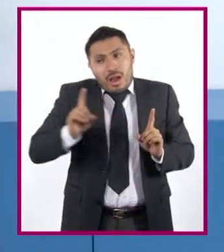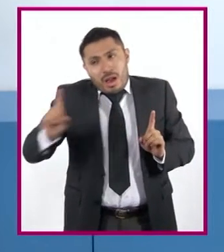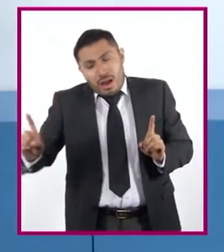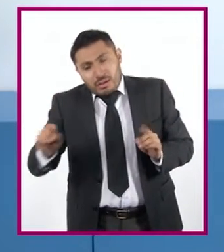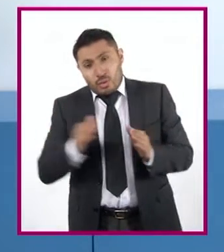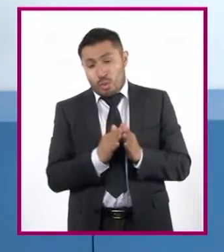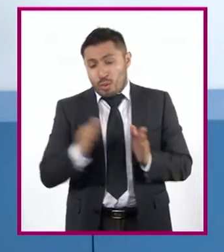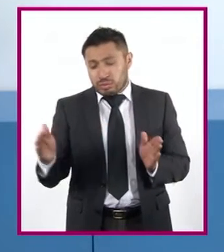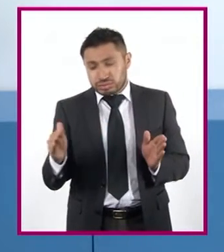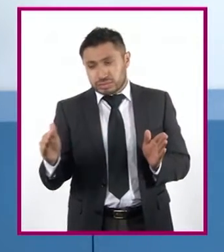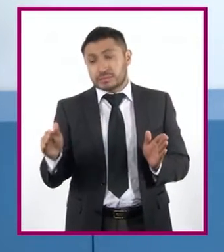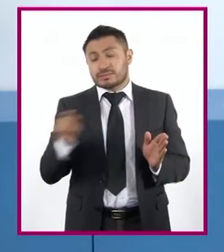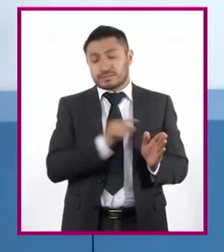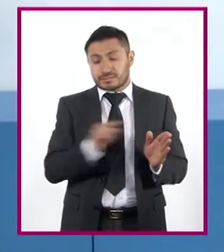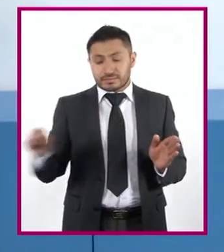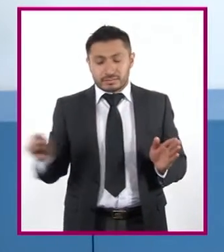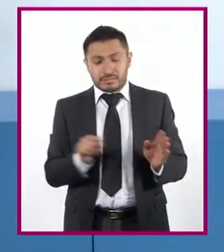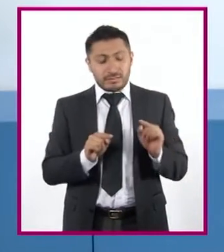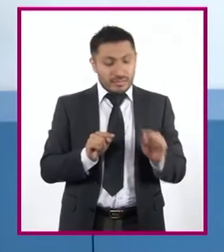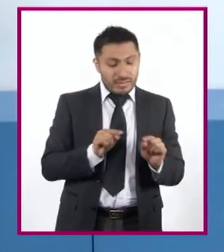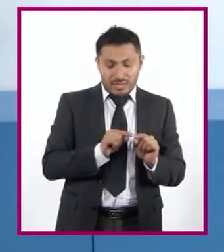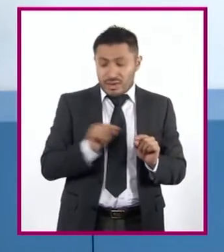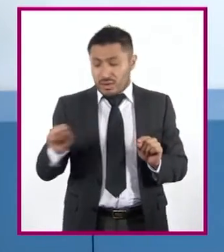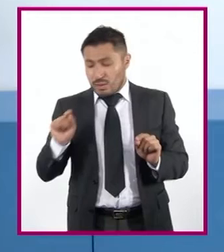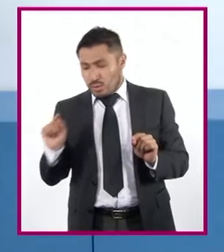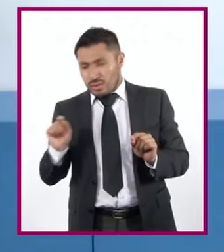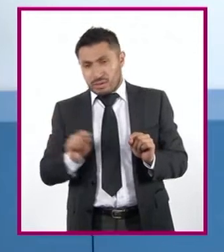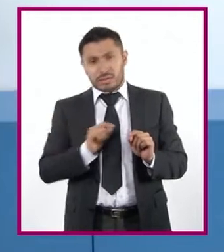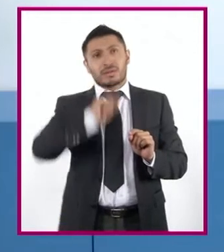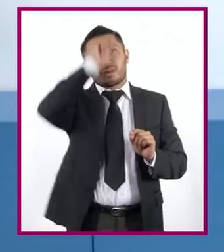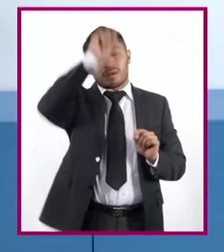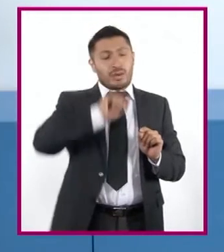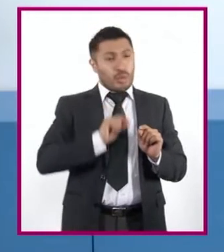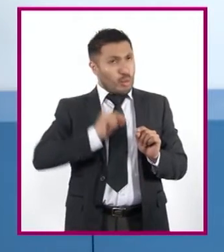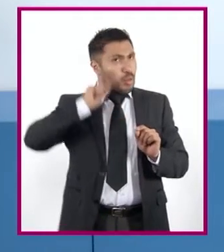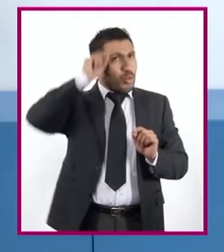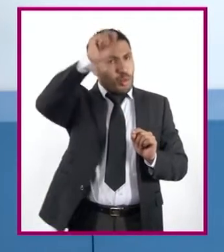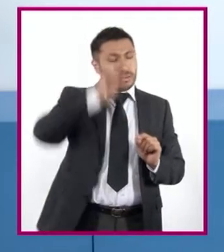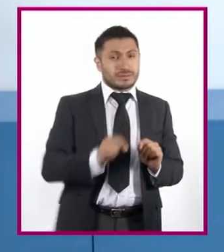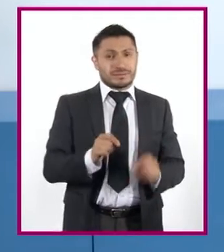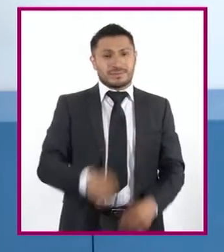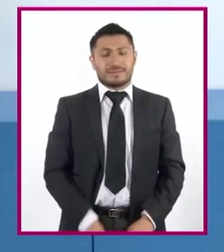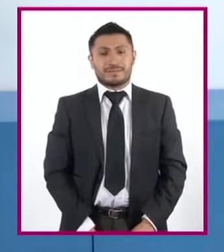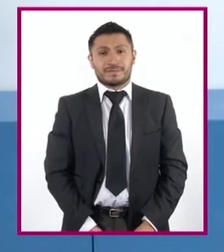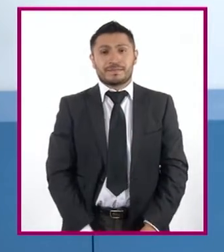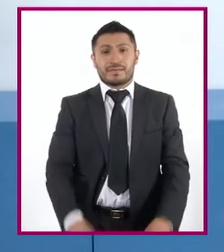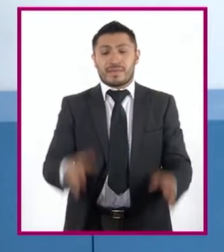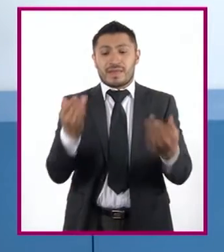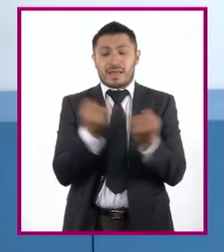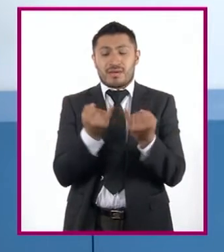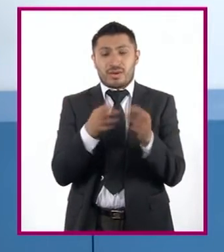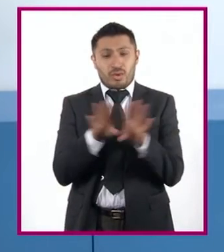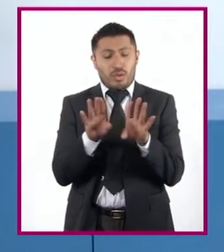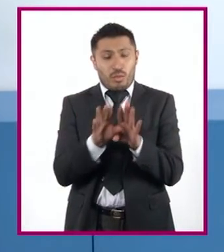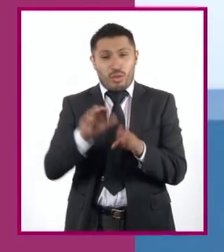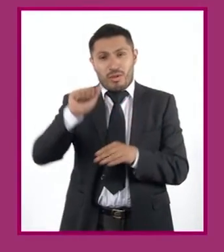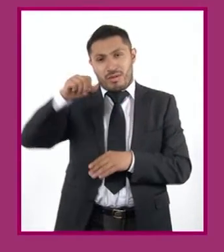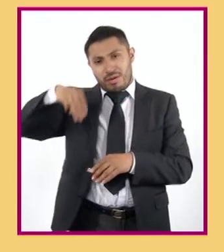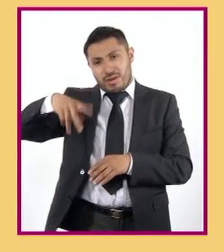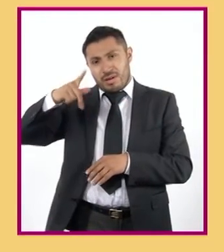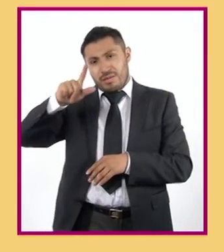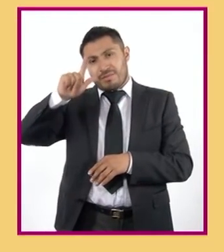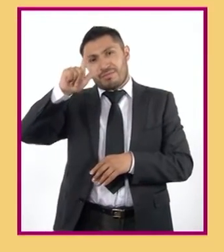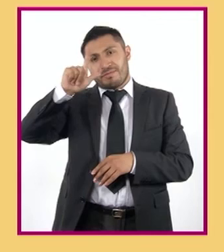la longitud que une dos puntos homólogos también se le conoce como amplitud del movimiento.